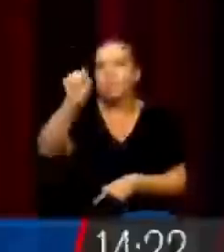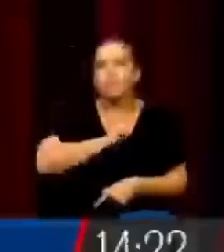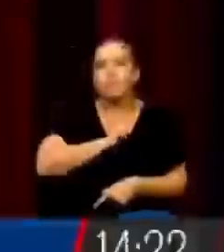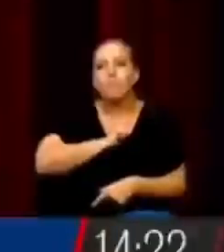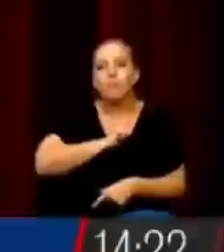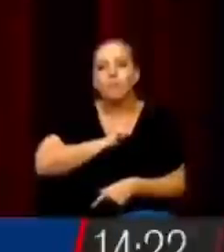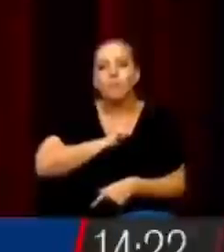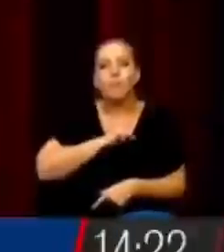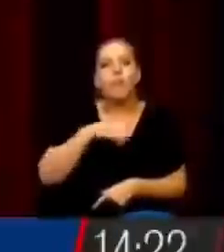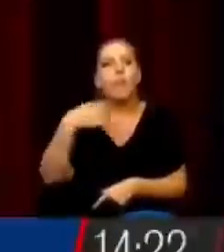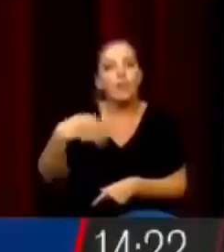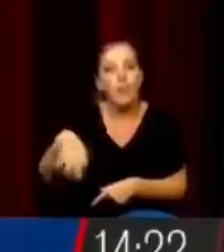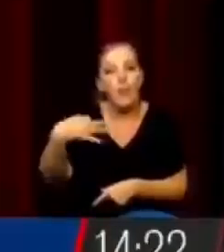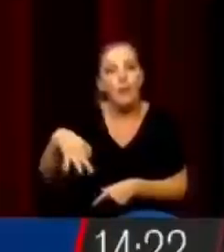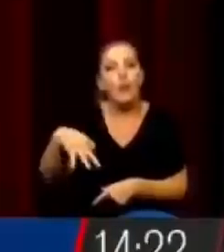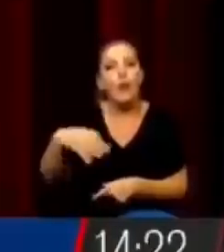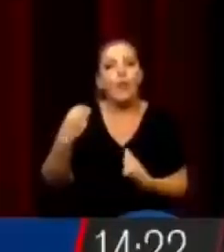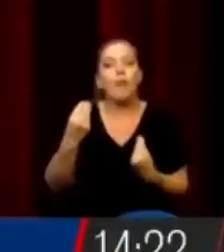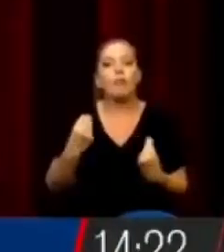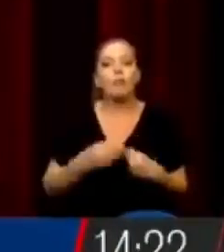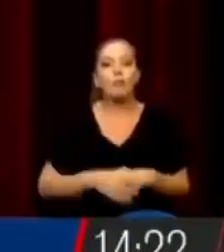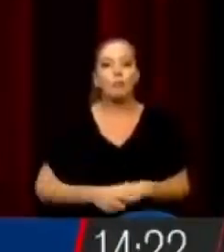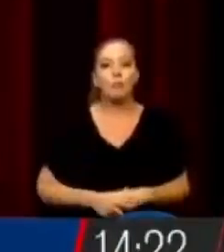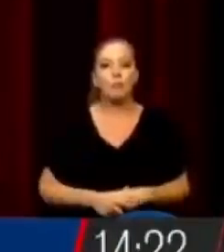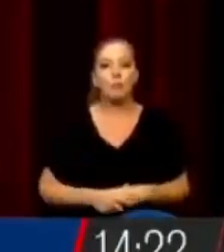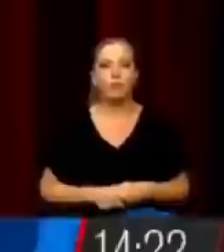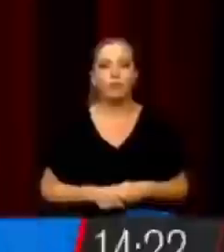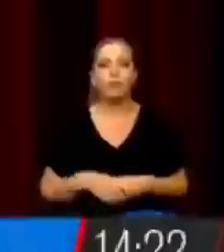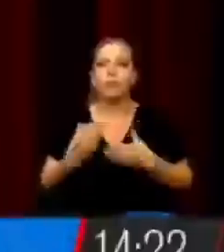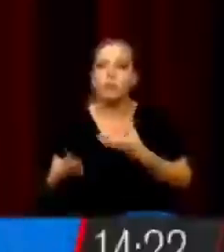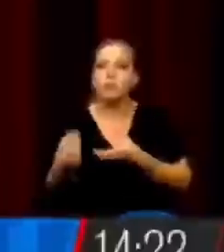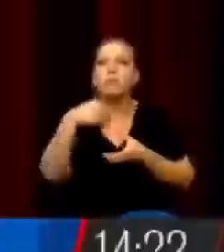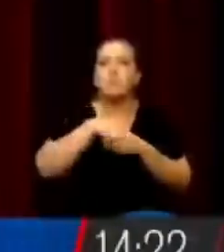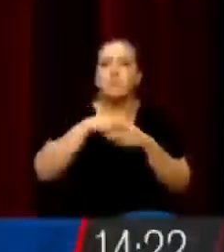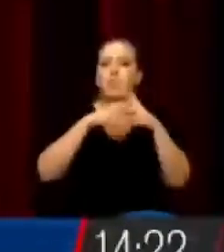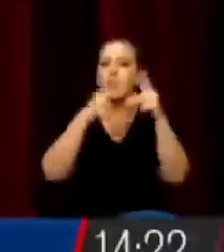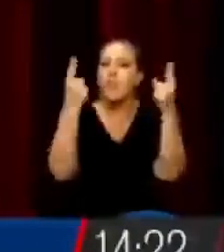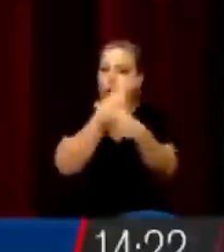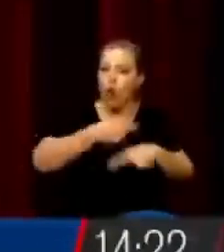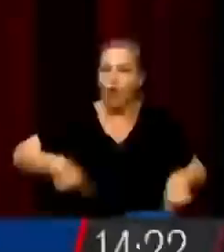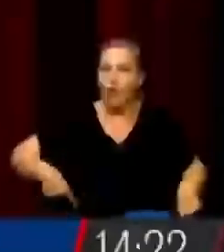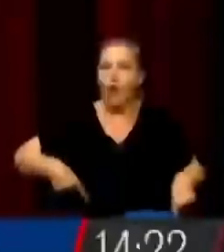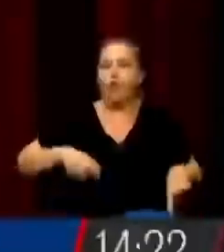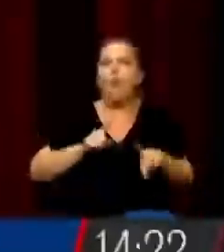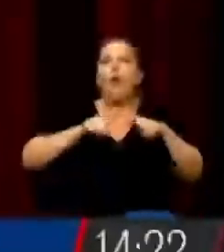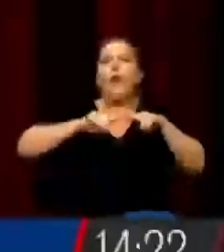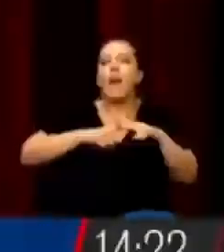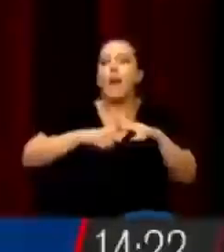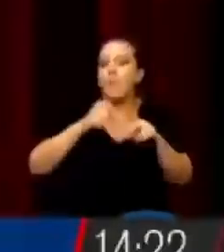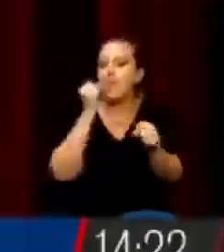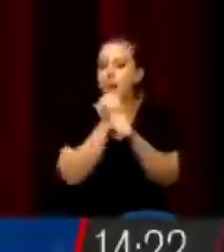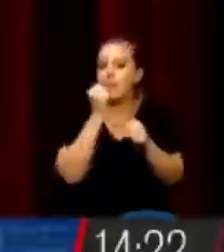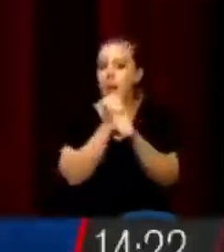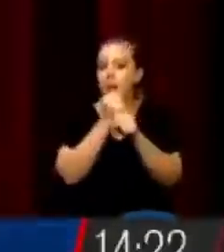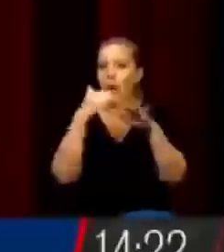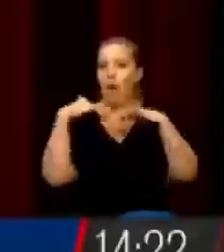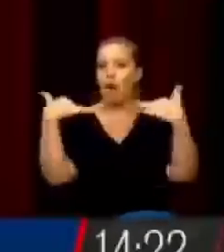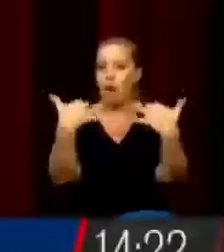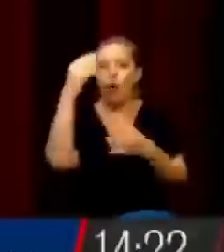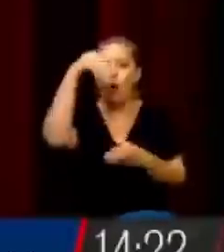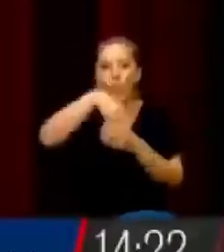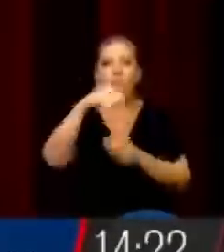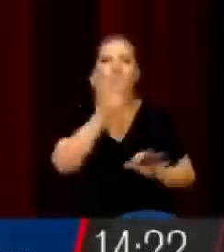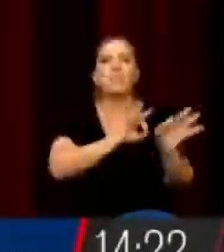valentía de incorporar la tecnología como instrumento de trabajo del Parlamento del